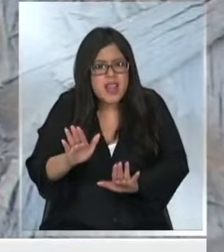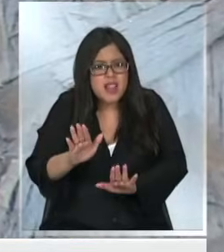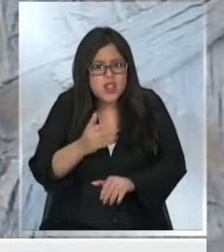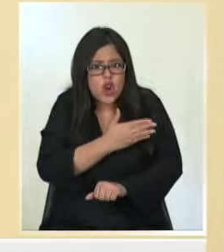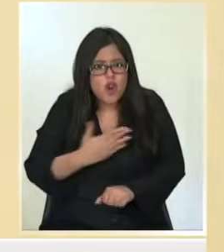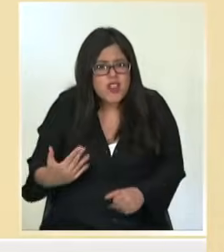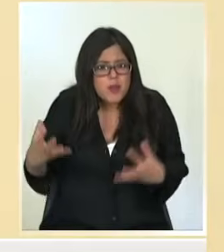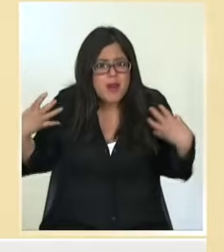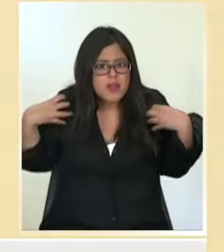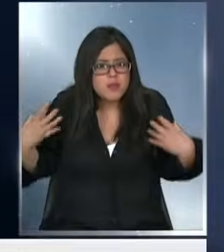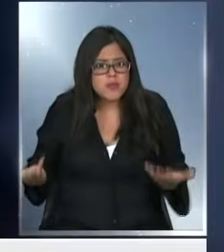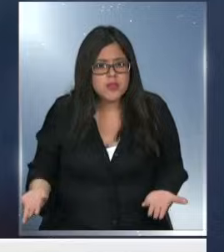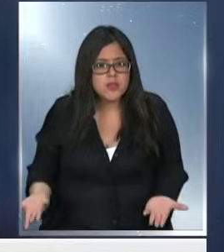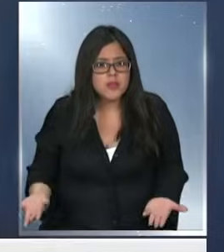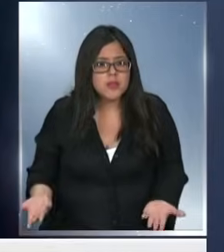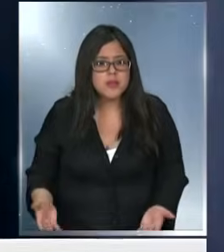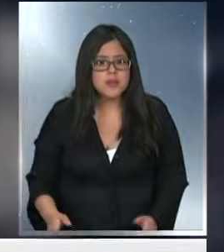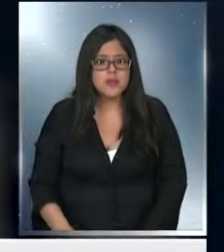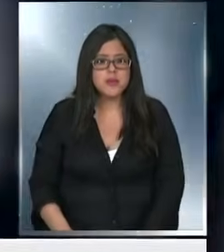hacerse cargo?